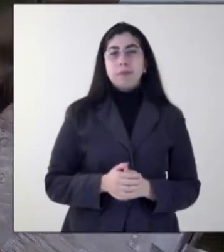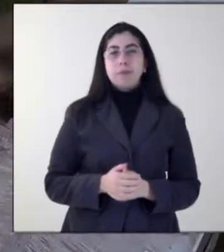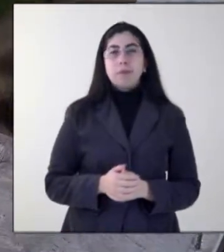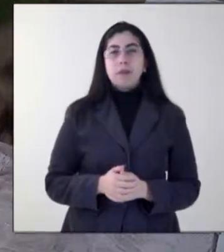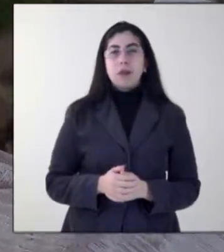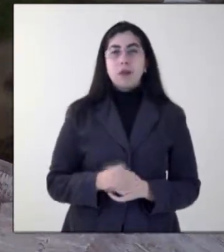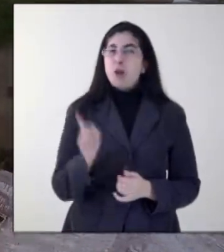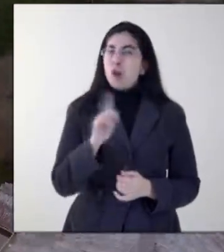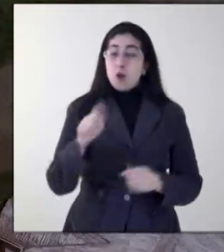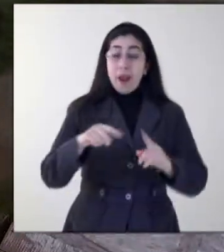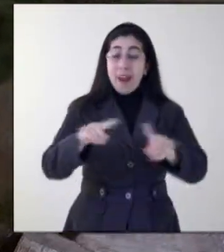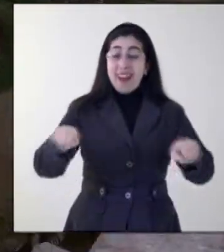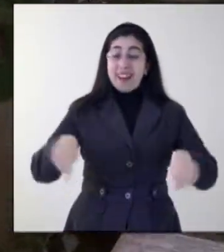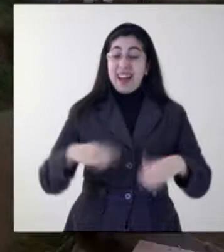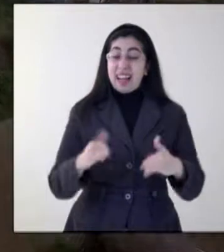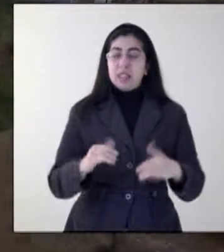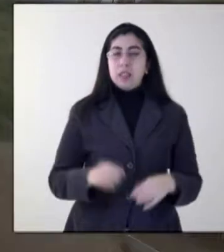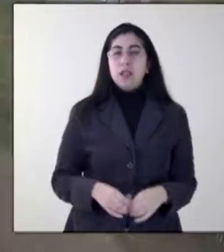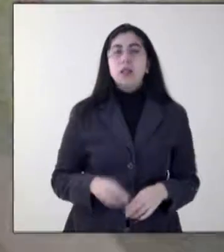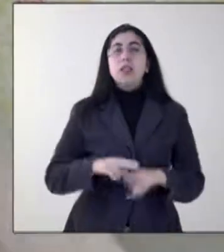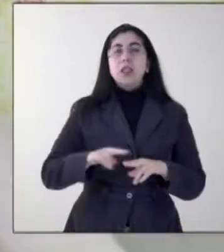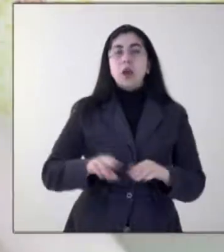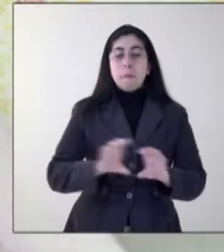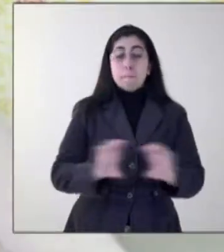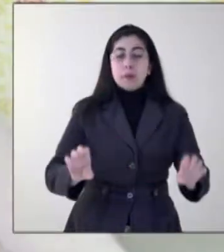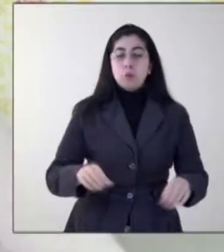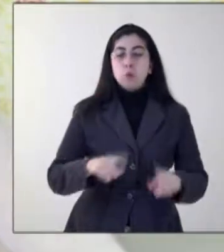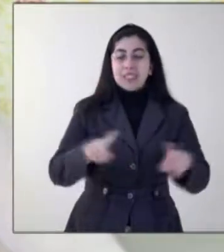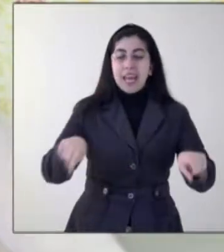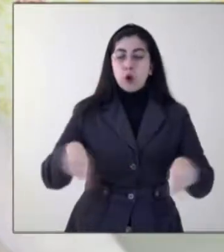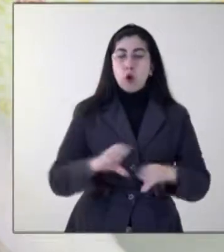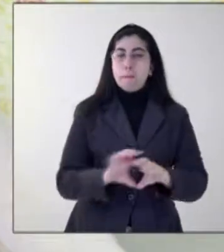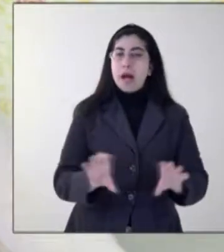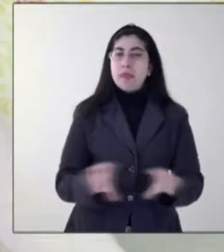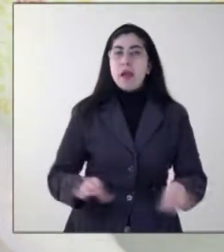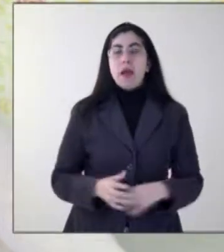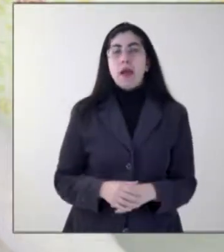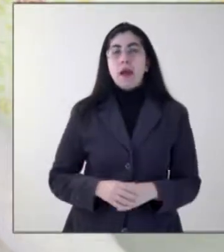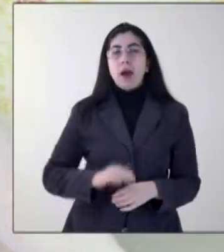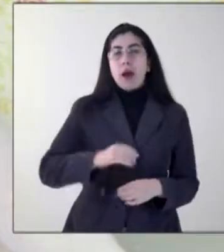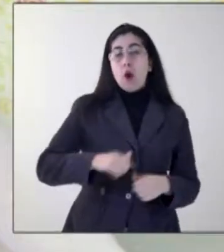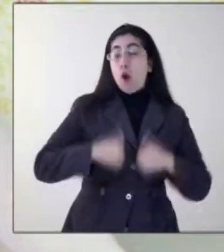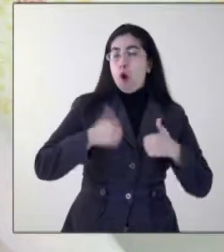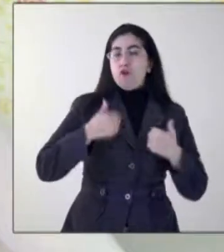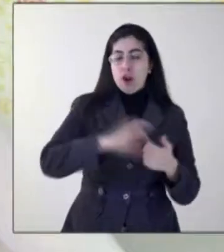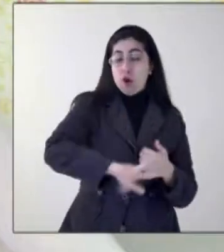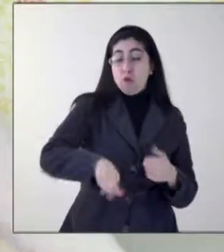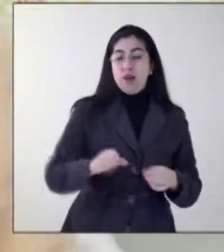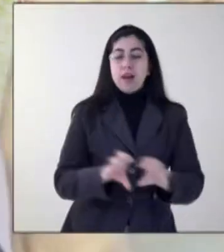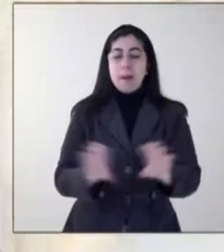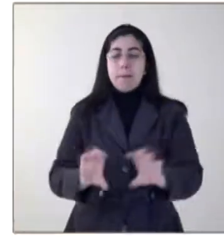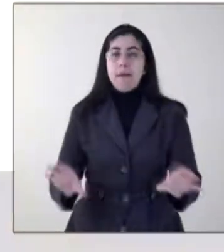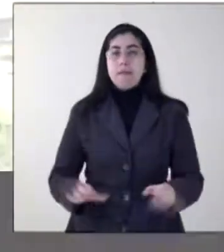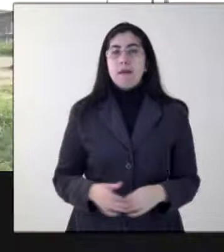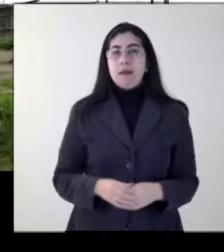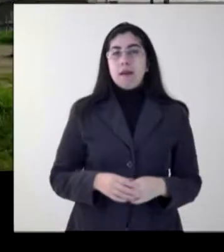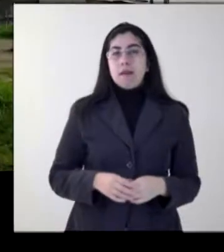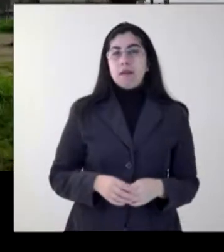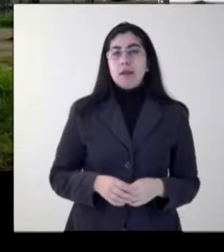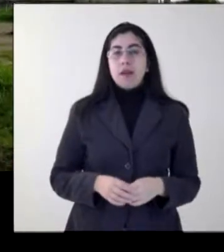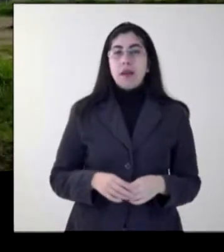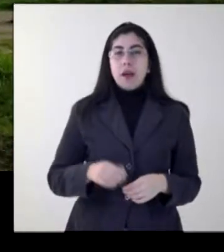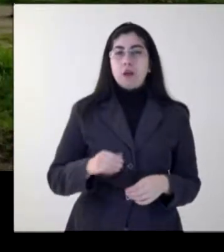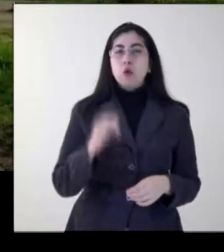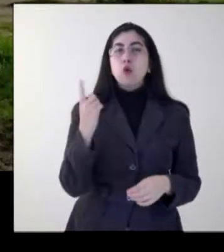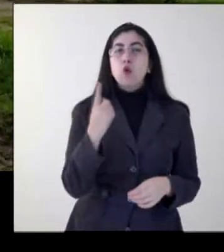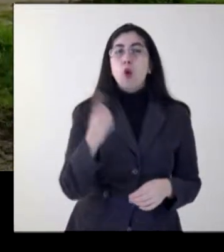No era cancha, porque hicieron un cerco de madera y los cabros le robaban la madera, lo dejaron así, no, era una